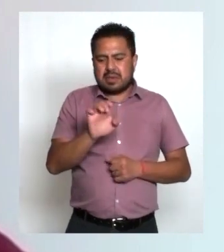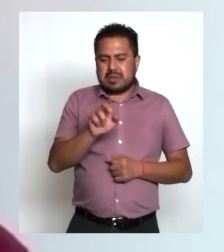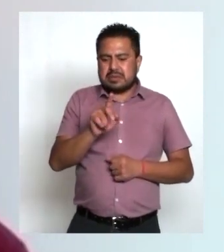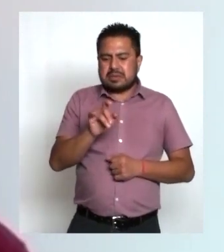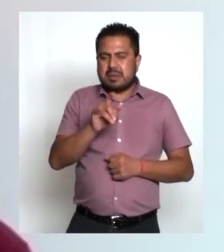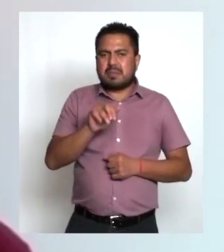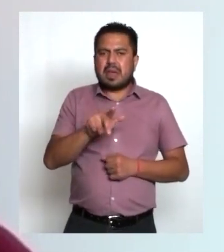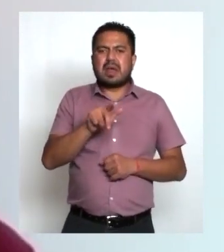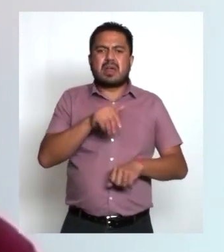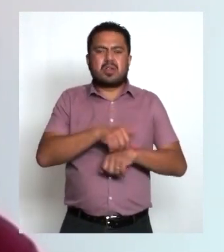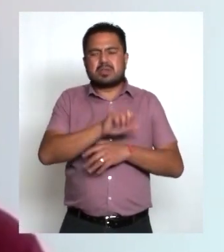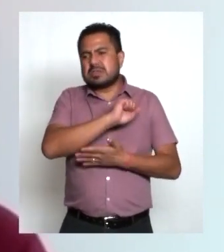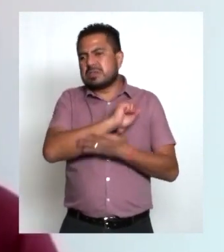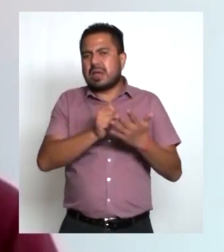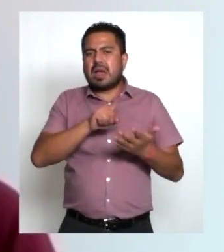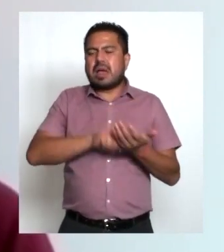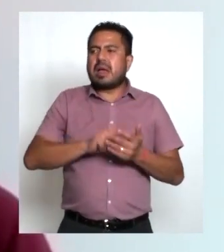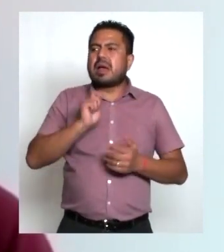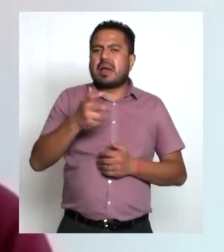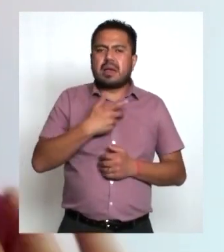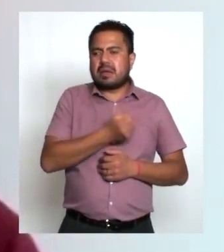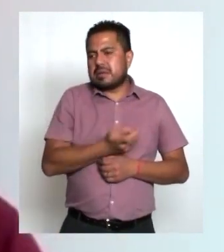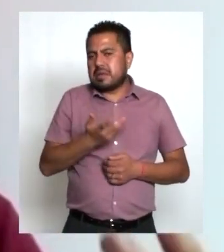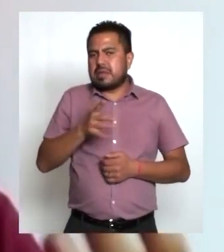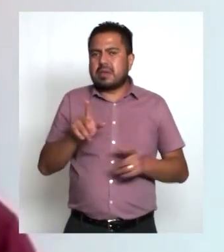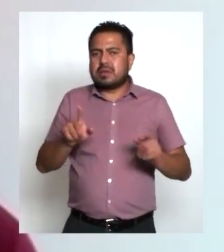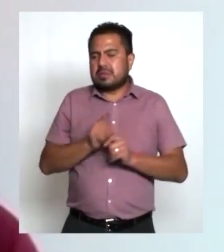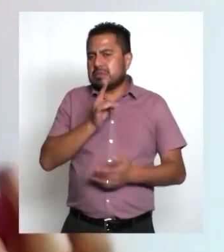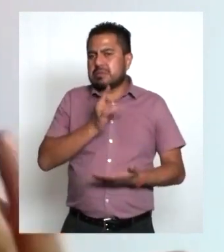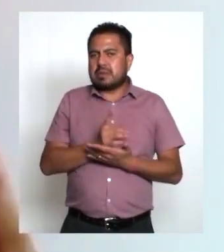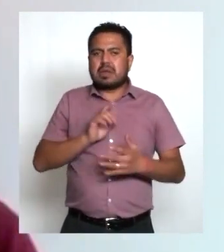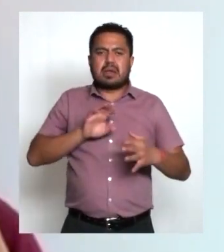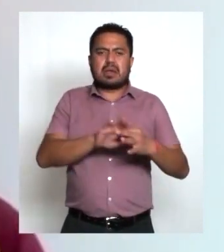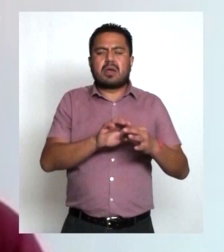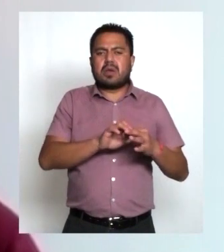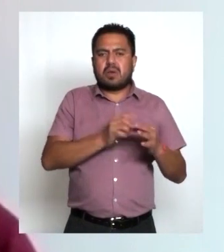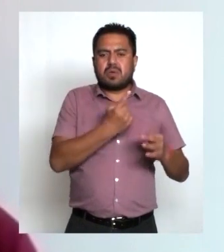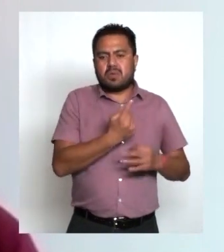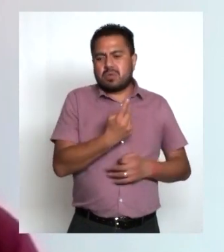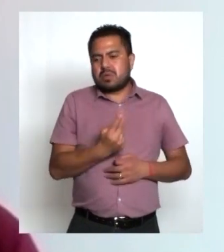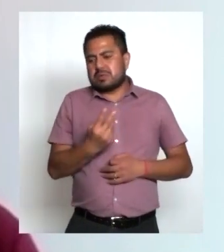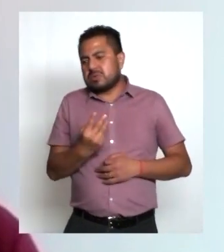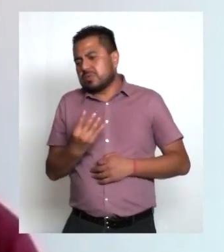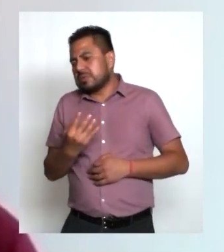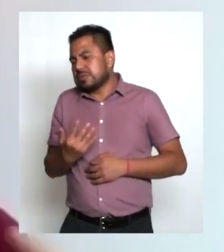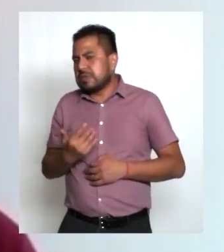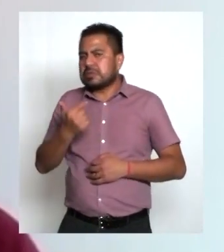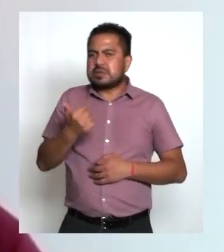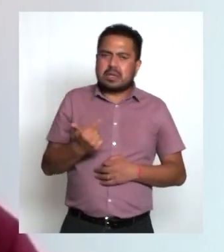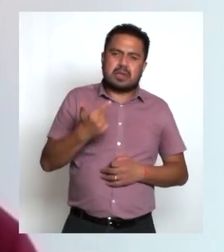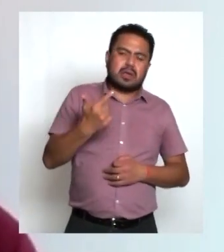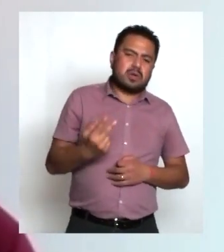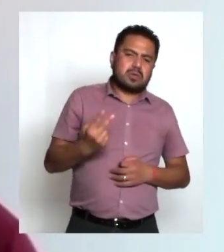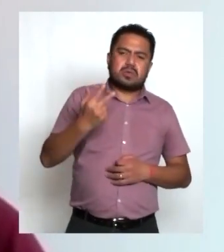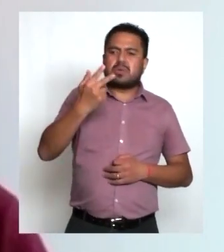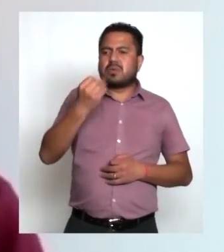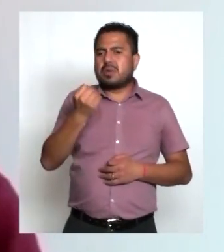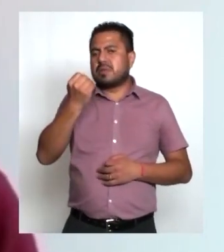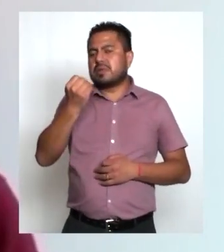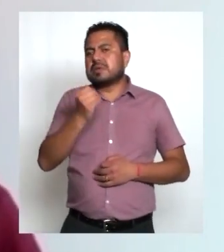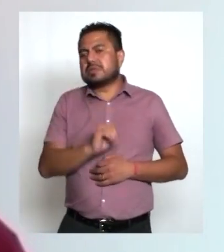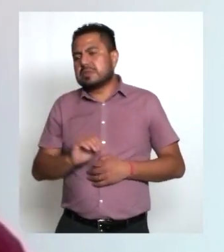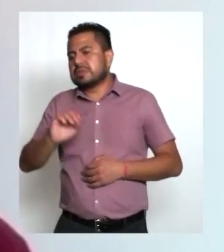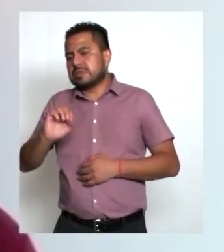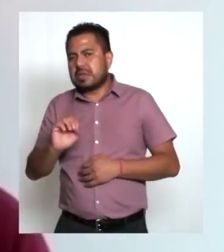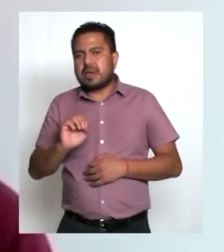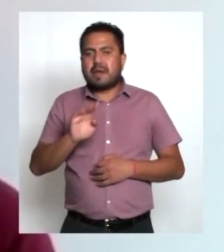que justamente la cantidad de símbolos que tienen son 10 y son los números que conocemos como 1, 2, 3, 4, 5, 6, 7, 8, 9 y el